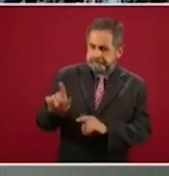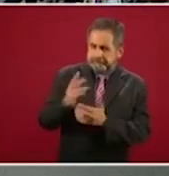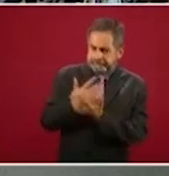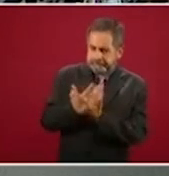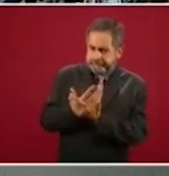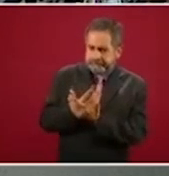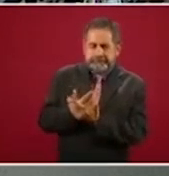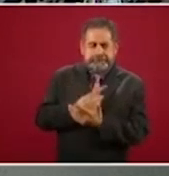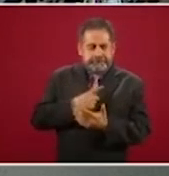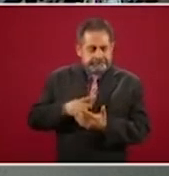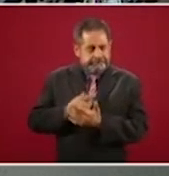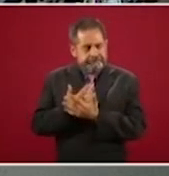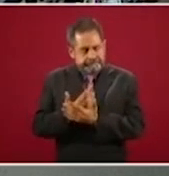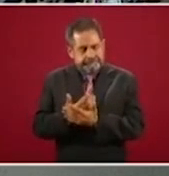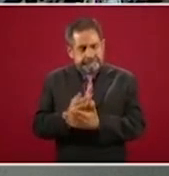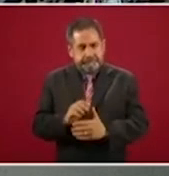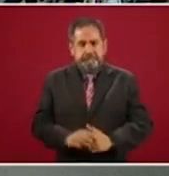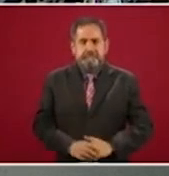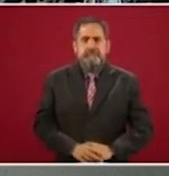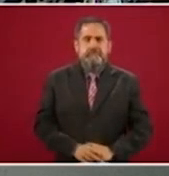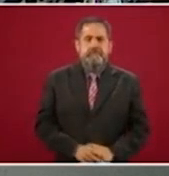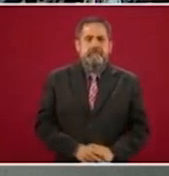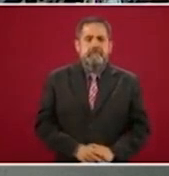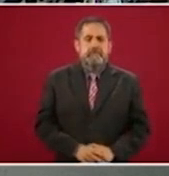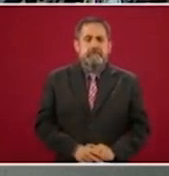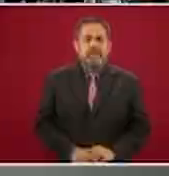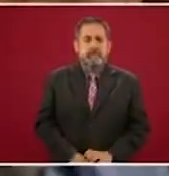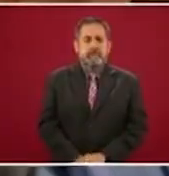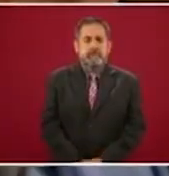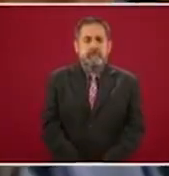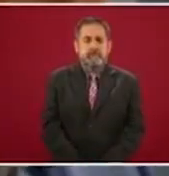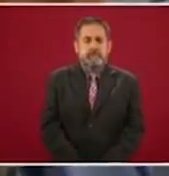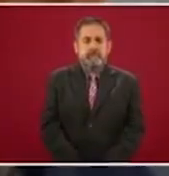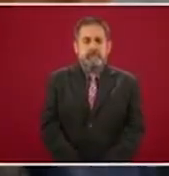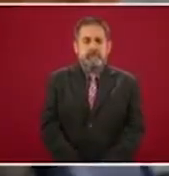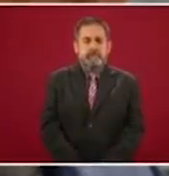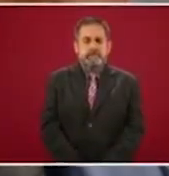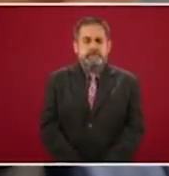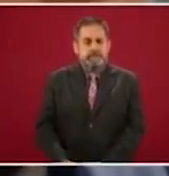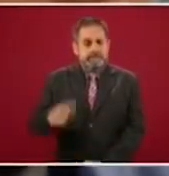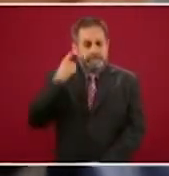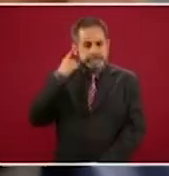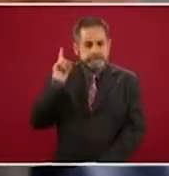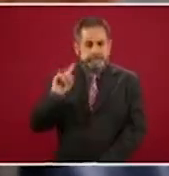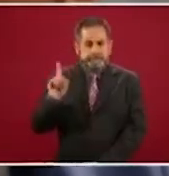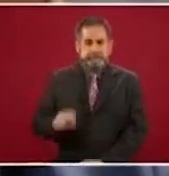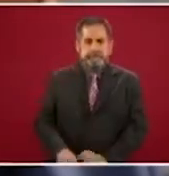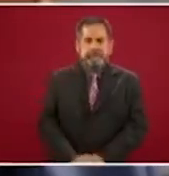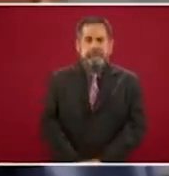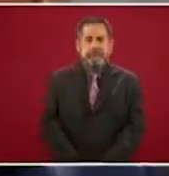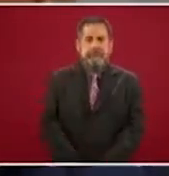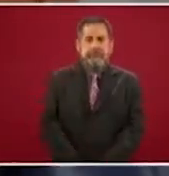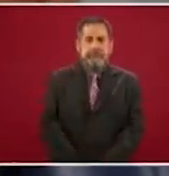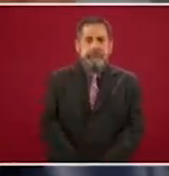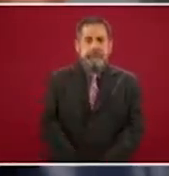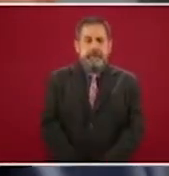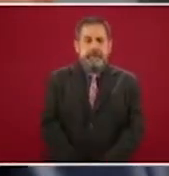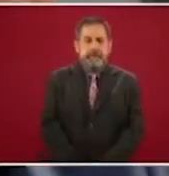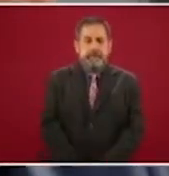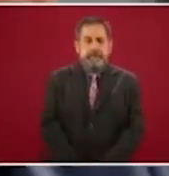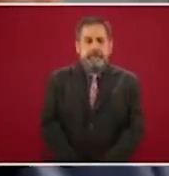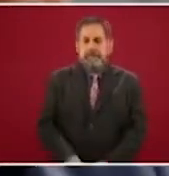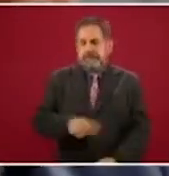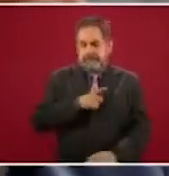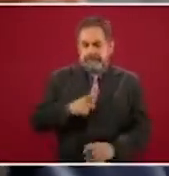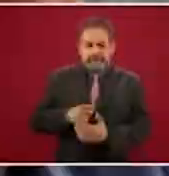que como vivía la familia cuando el crimen que se investiga hay que